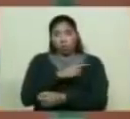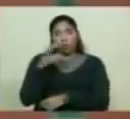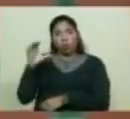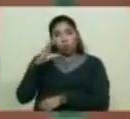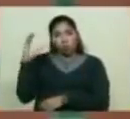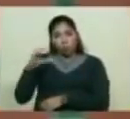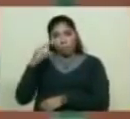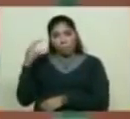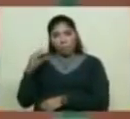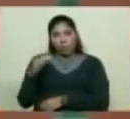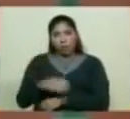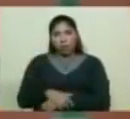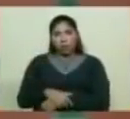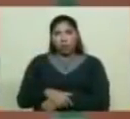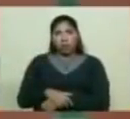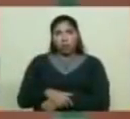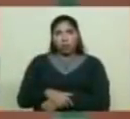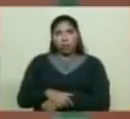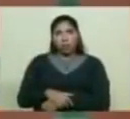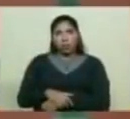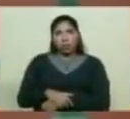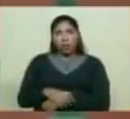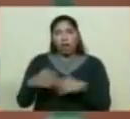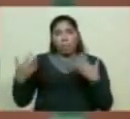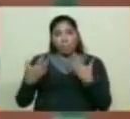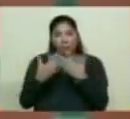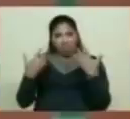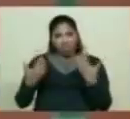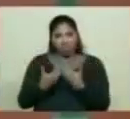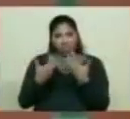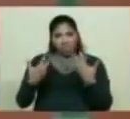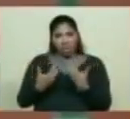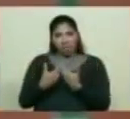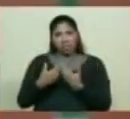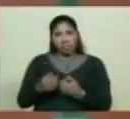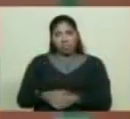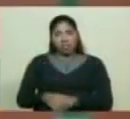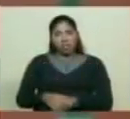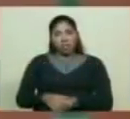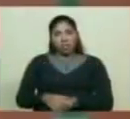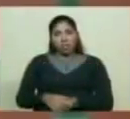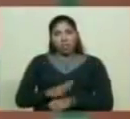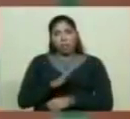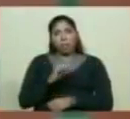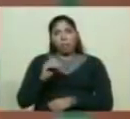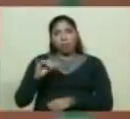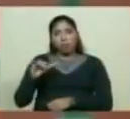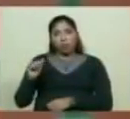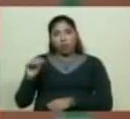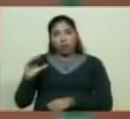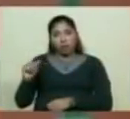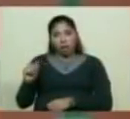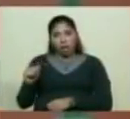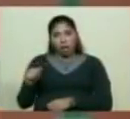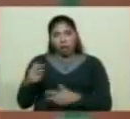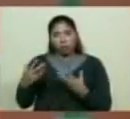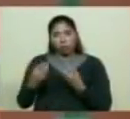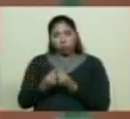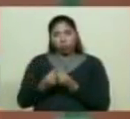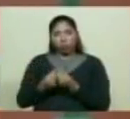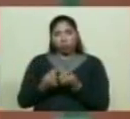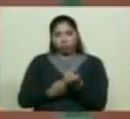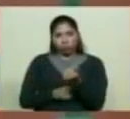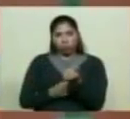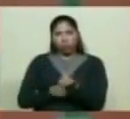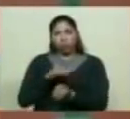de boyacá donde peleamos juntos los venezolanos las venezolanas y los